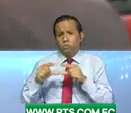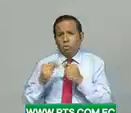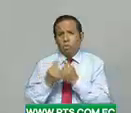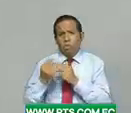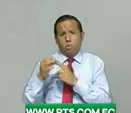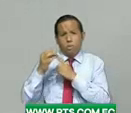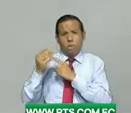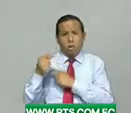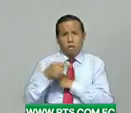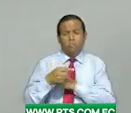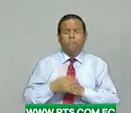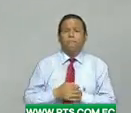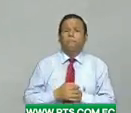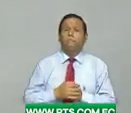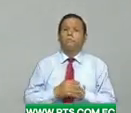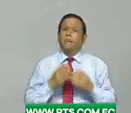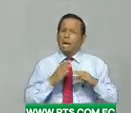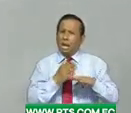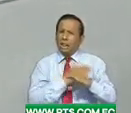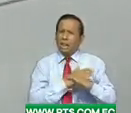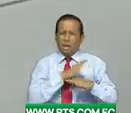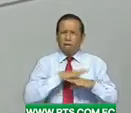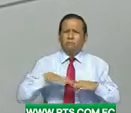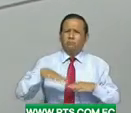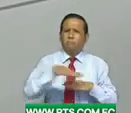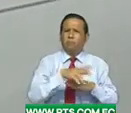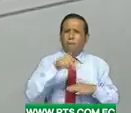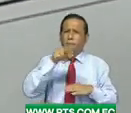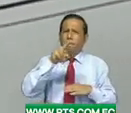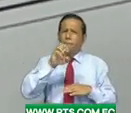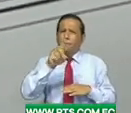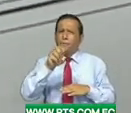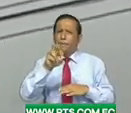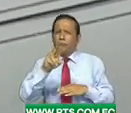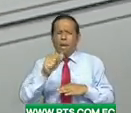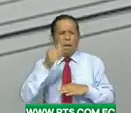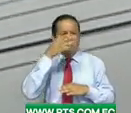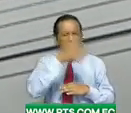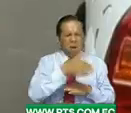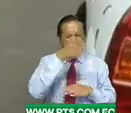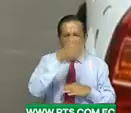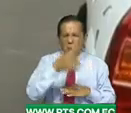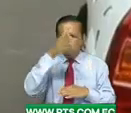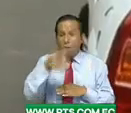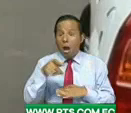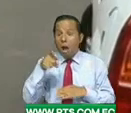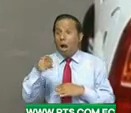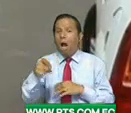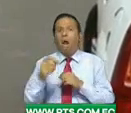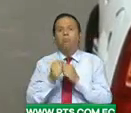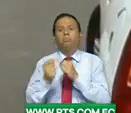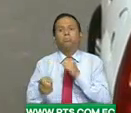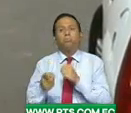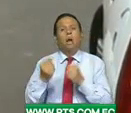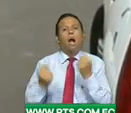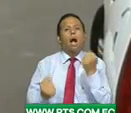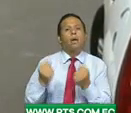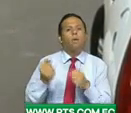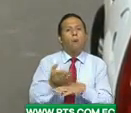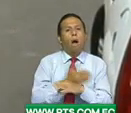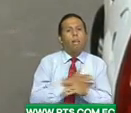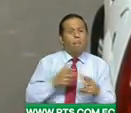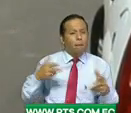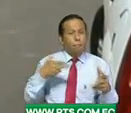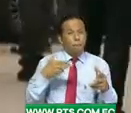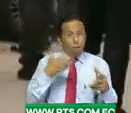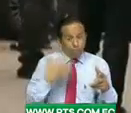Varios allanamientos en la pradera y lograron encontrar el vehículo que habrían utilizado los sicarios. Hace poco, en